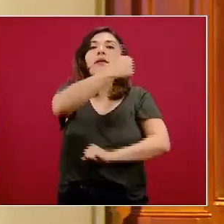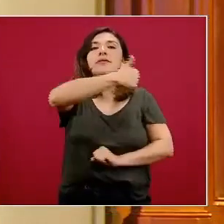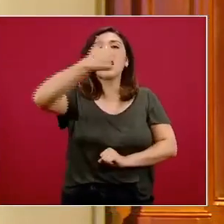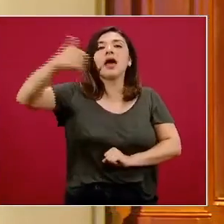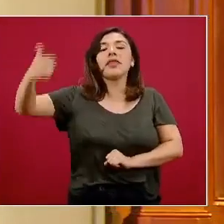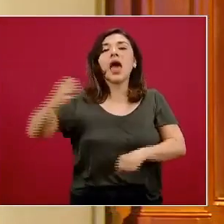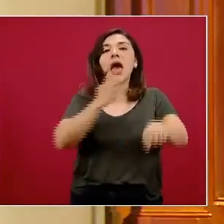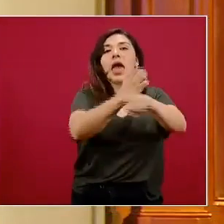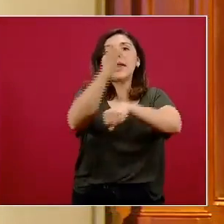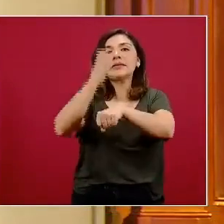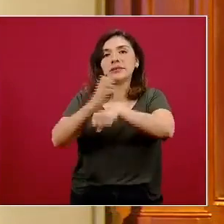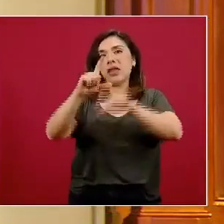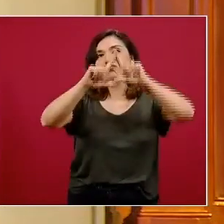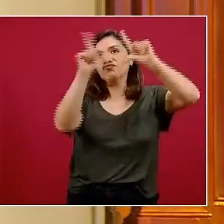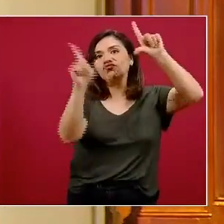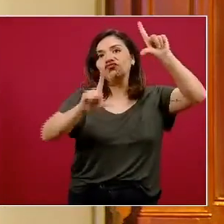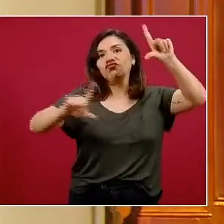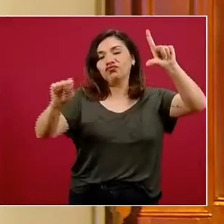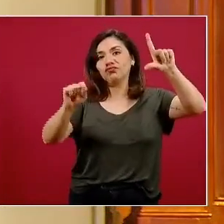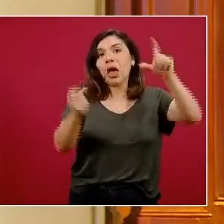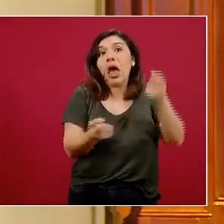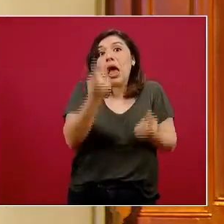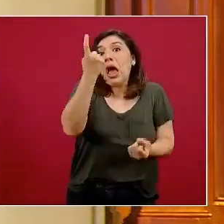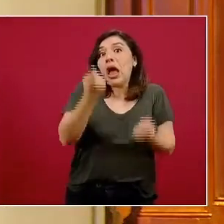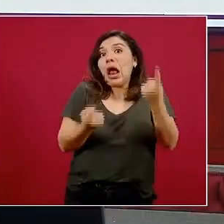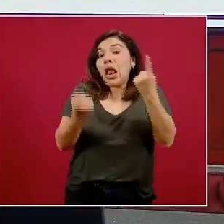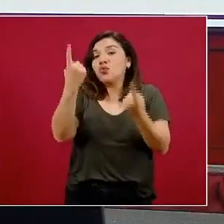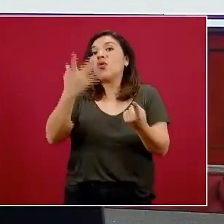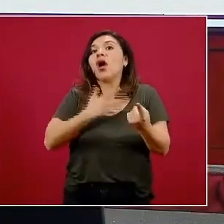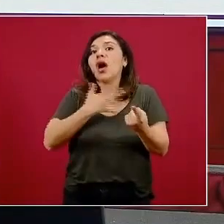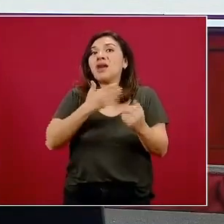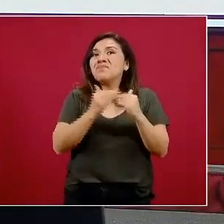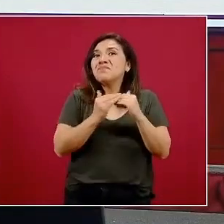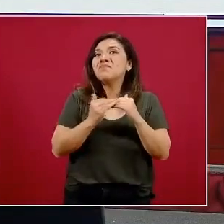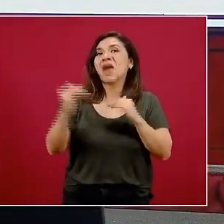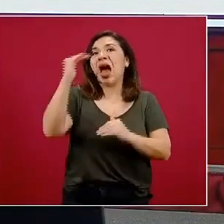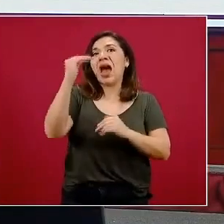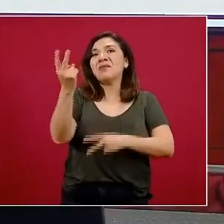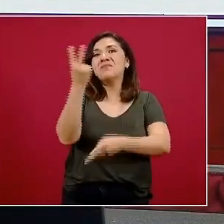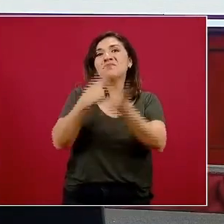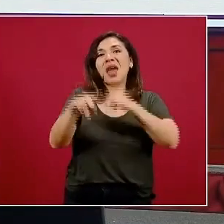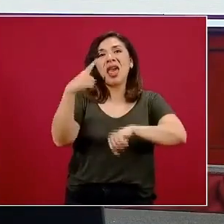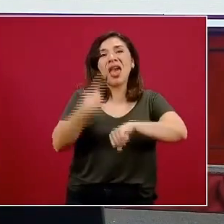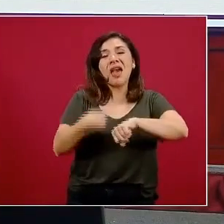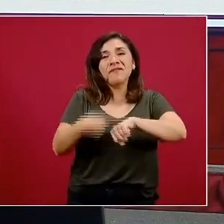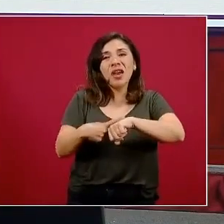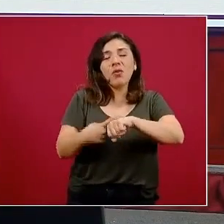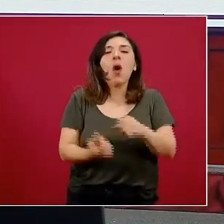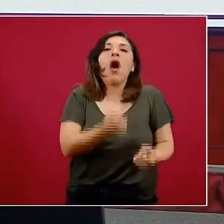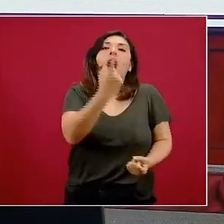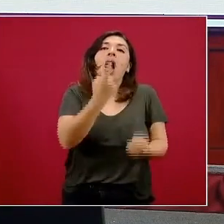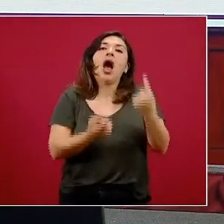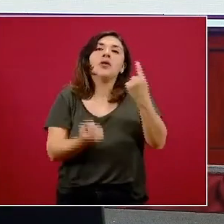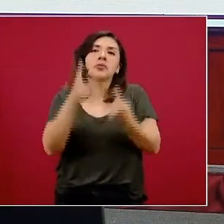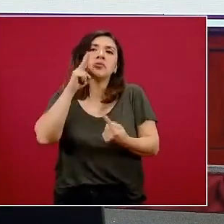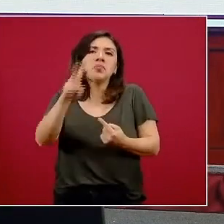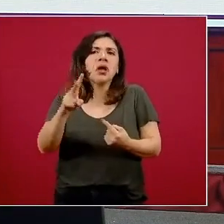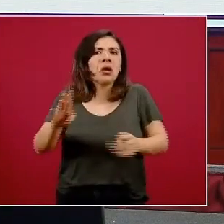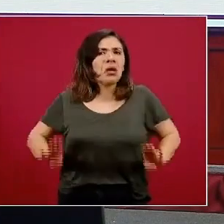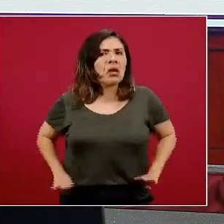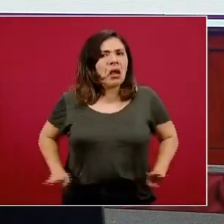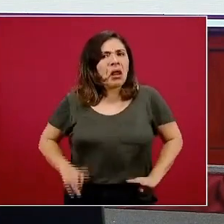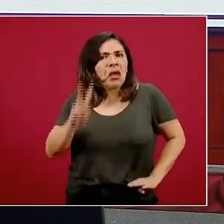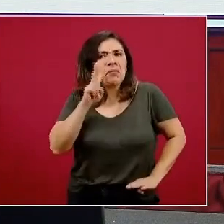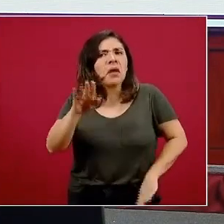32 entidades federativas, en donde algunas contribuyen a un incremento, pero ya veíamos en las últimas semanas